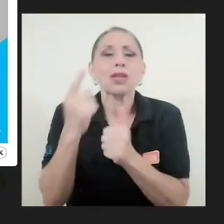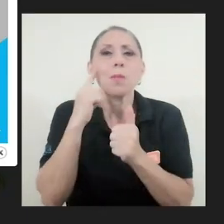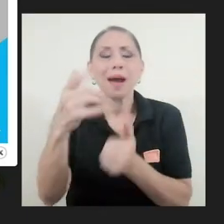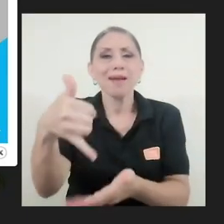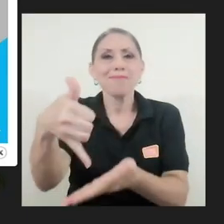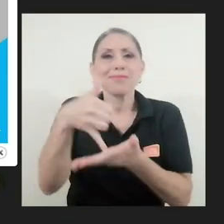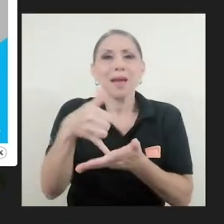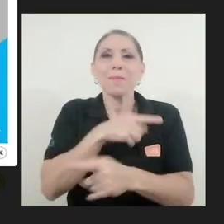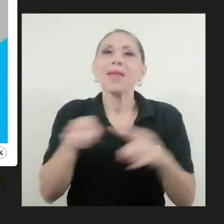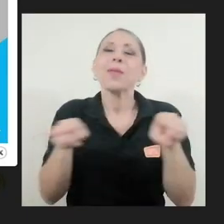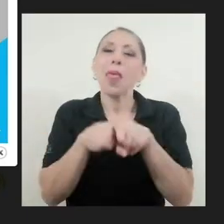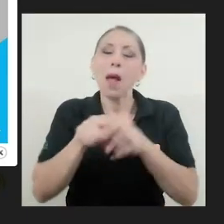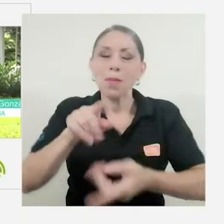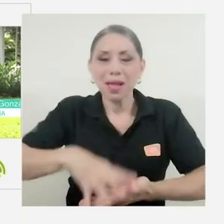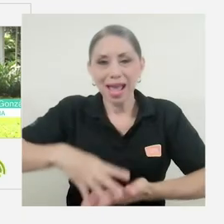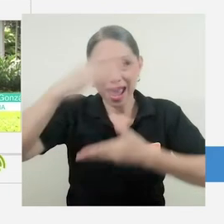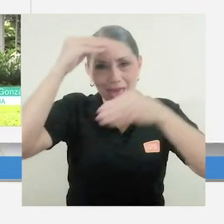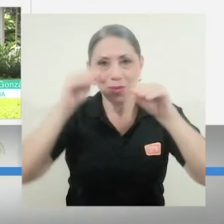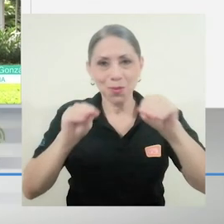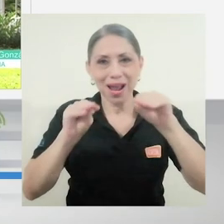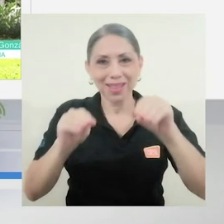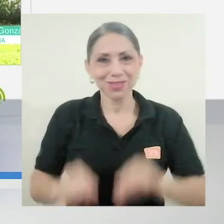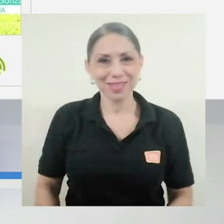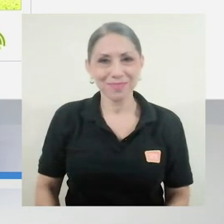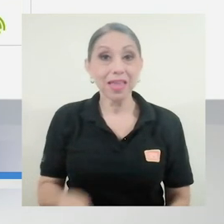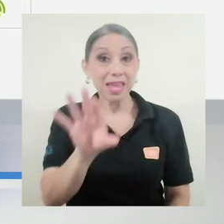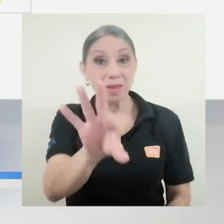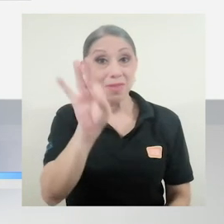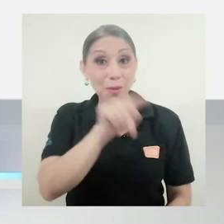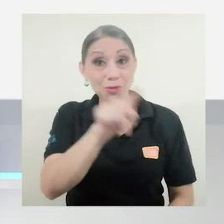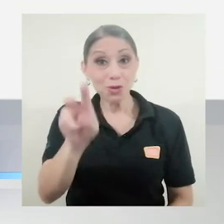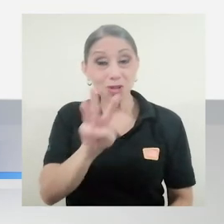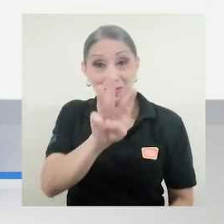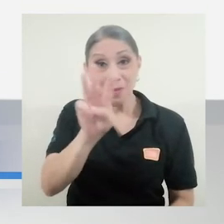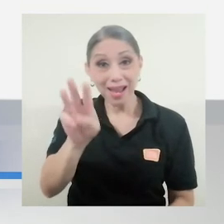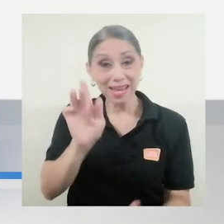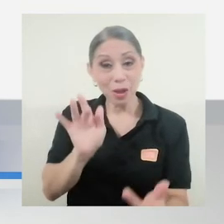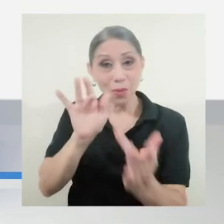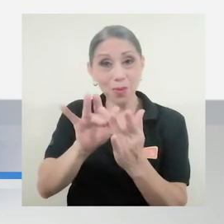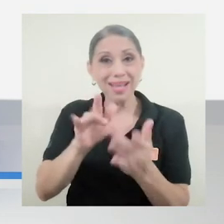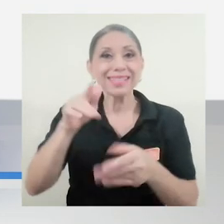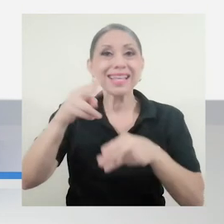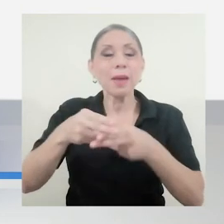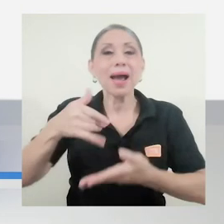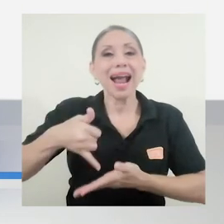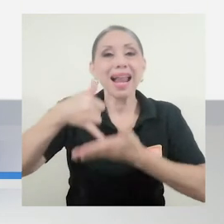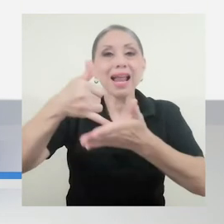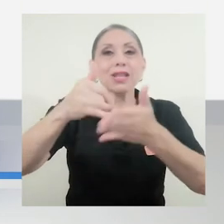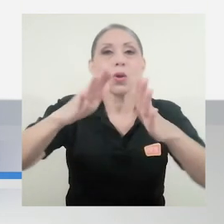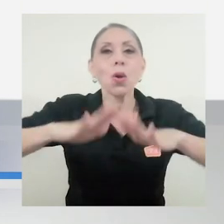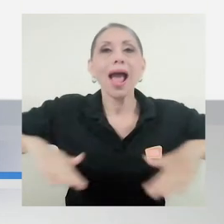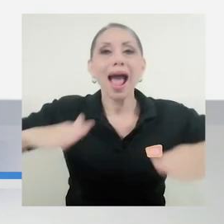todo, educándose. Los invitamos a visitar a nuestra página